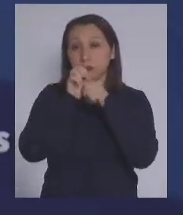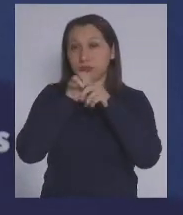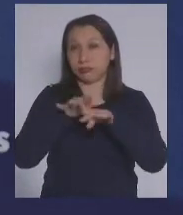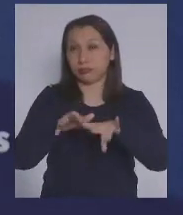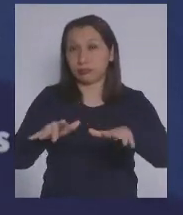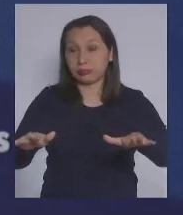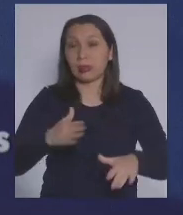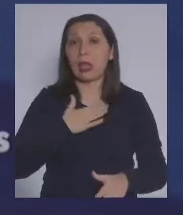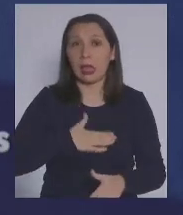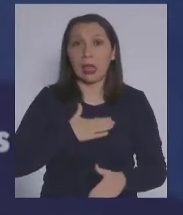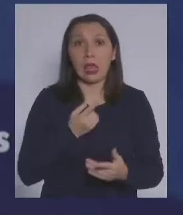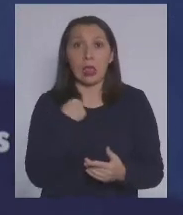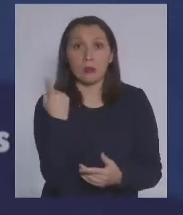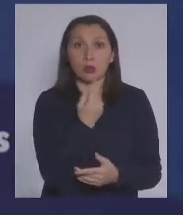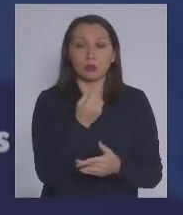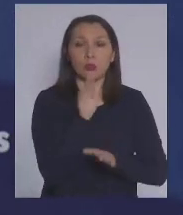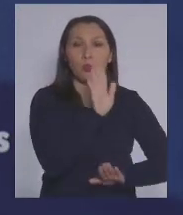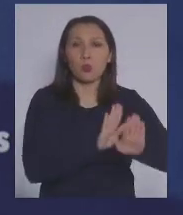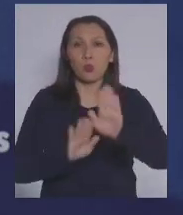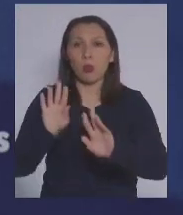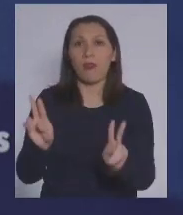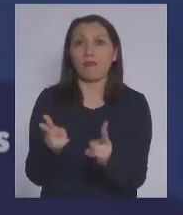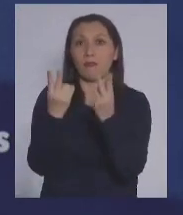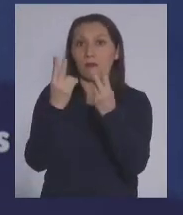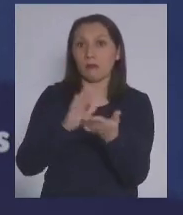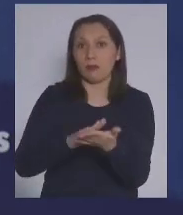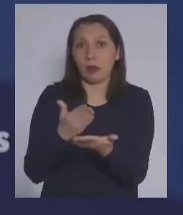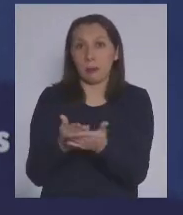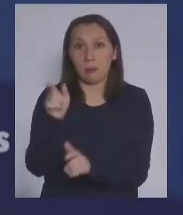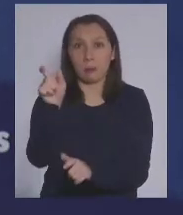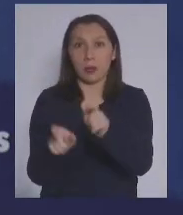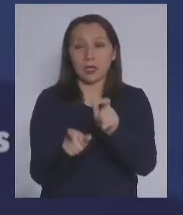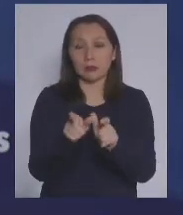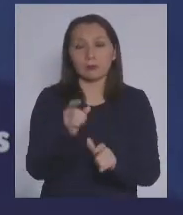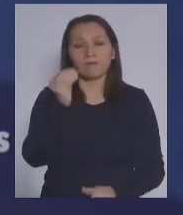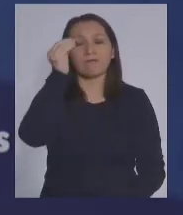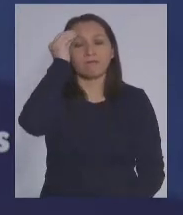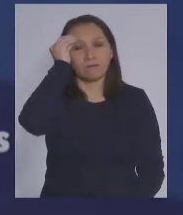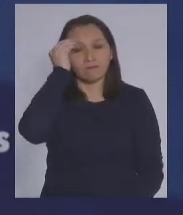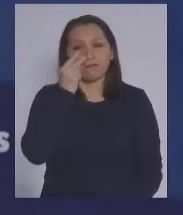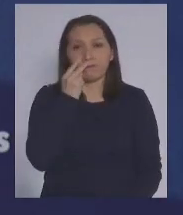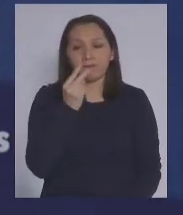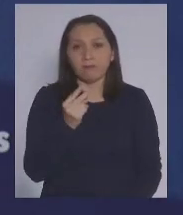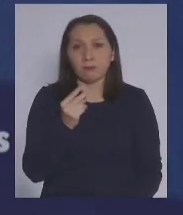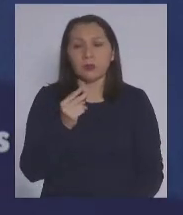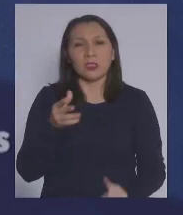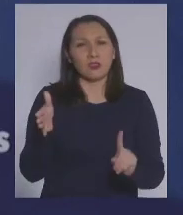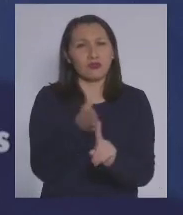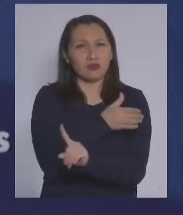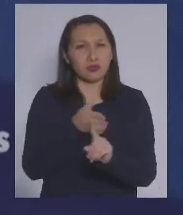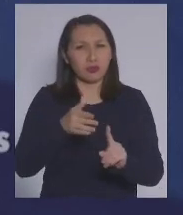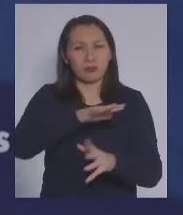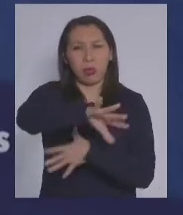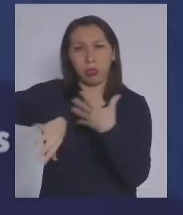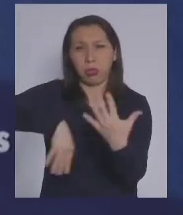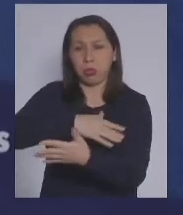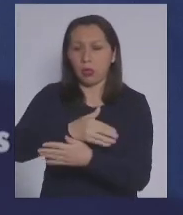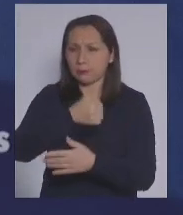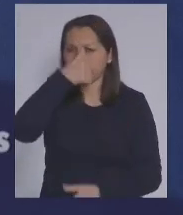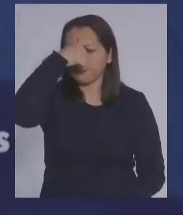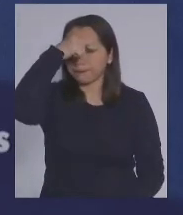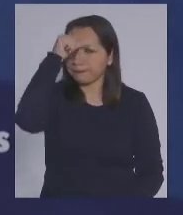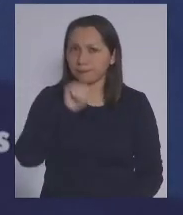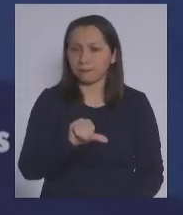queremos cuidar la vida y la salud de las personas consideramos la violencia condenamos